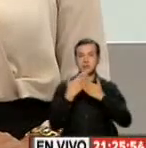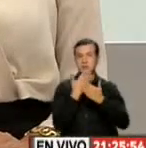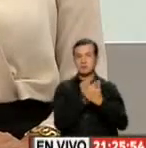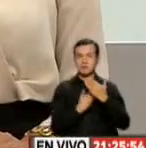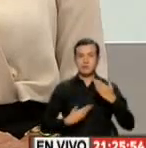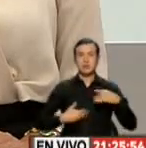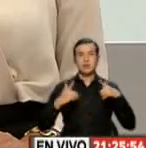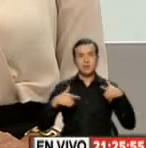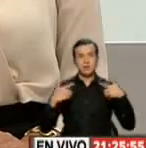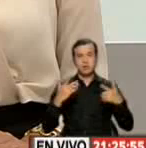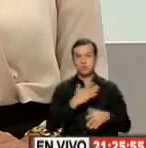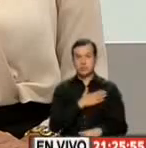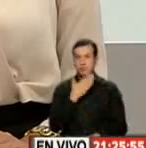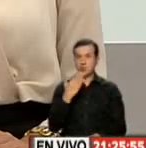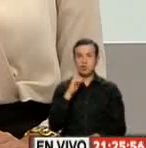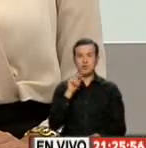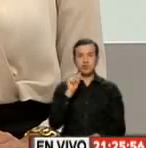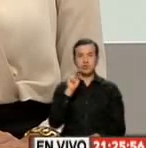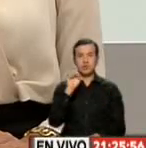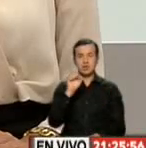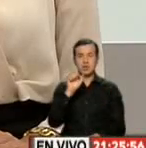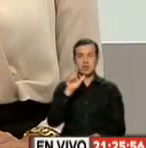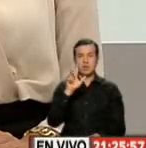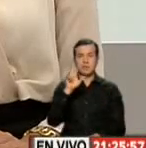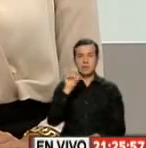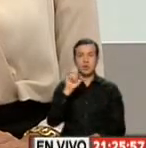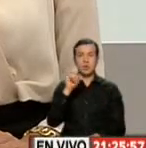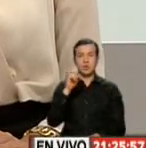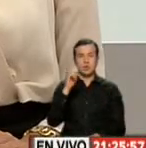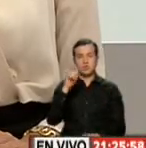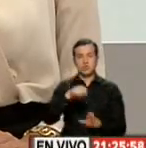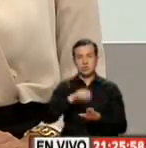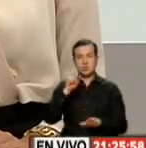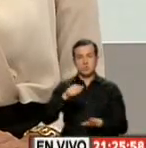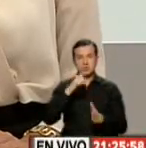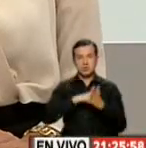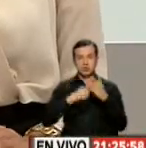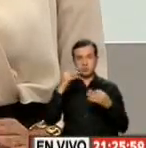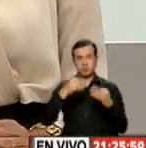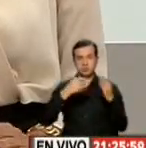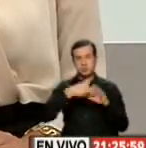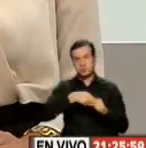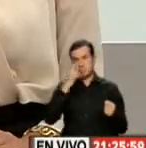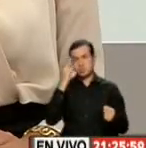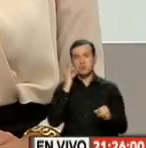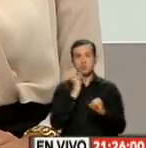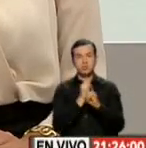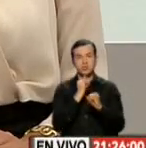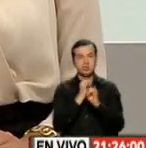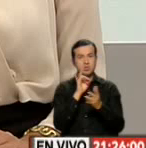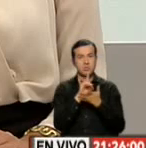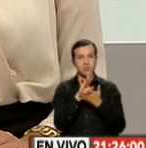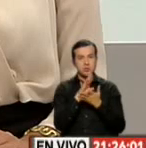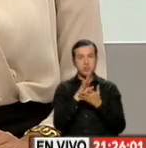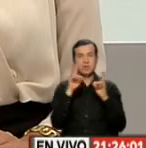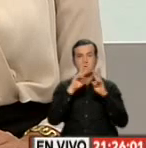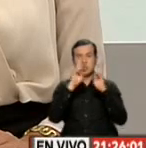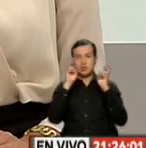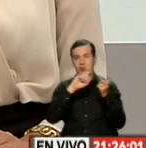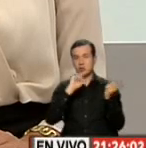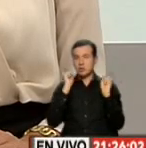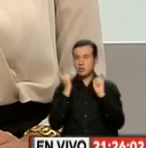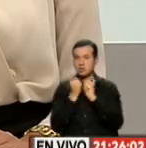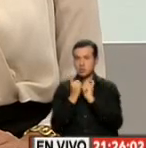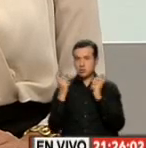Lenín Moreno por su confianza, Rosana Alvarado anunció este jueves su renuncia al Ministerio de Justicia, entidad que será eliminada en el plan de